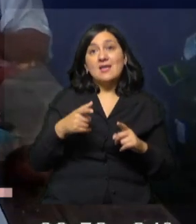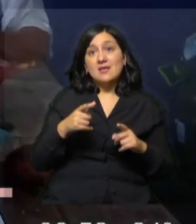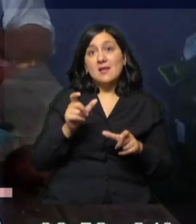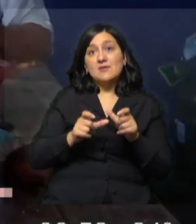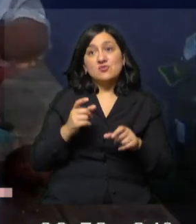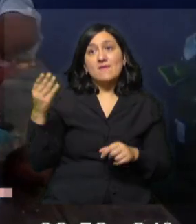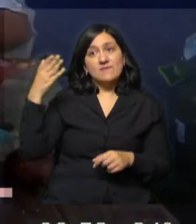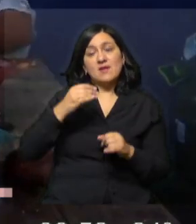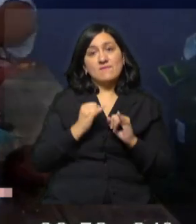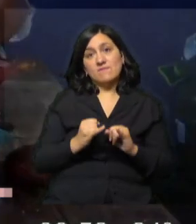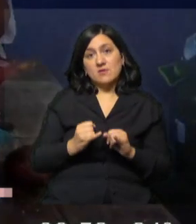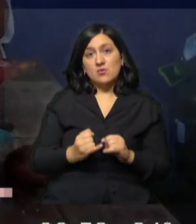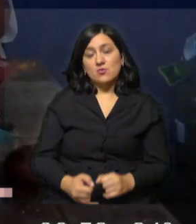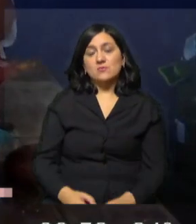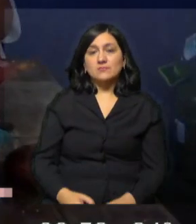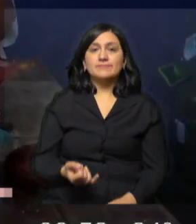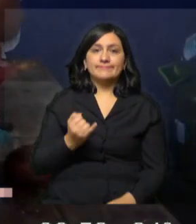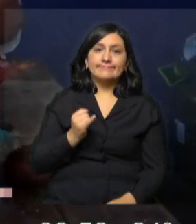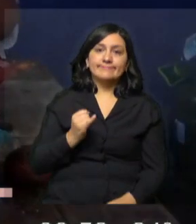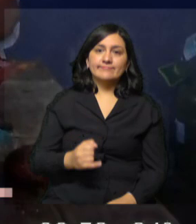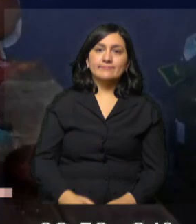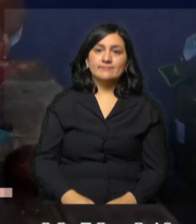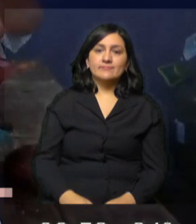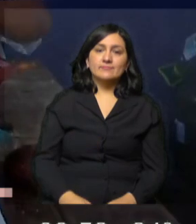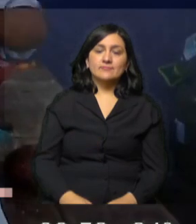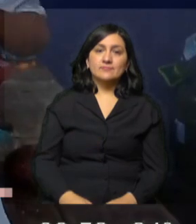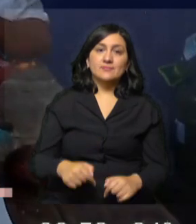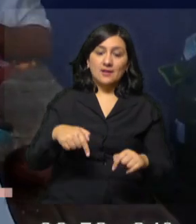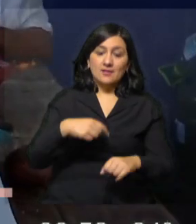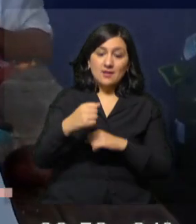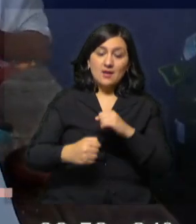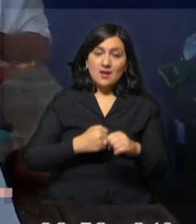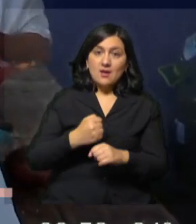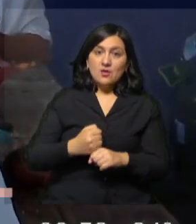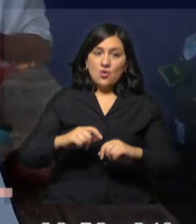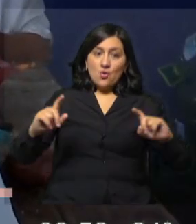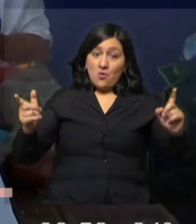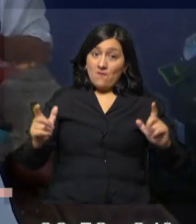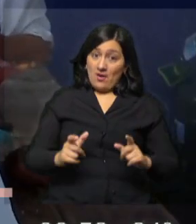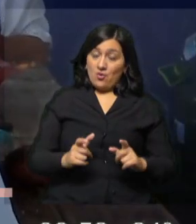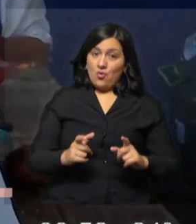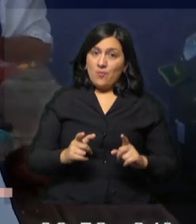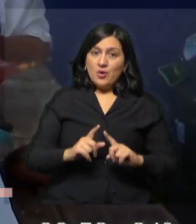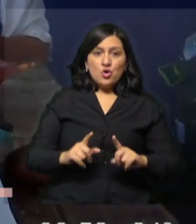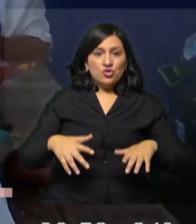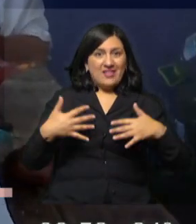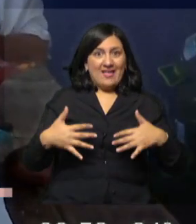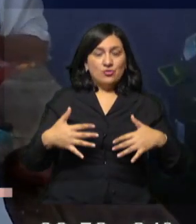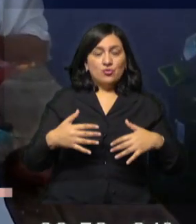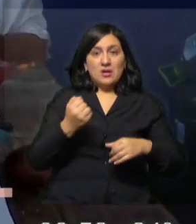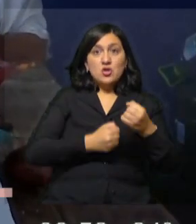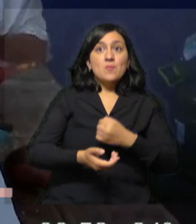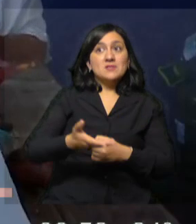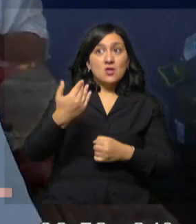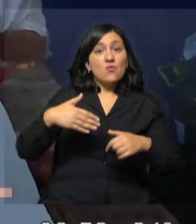y que siempre está aquí en la puerta, ¿no? Sí. Este año en particular bajó, pero no tanto como el año pasado.